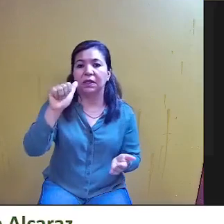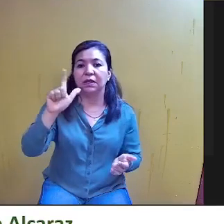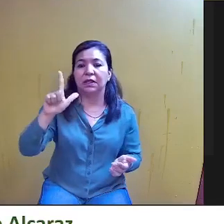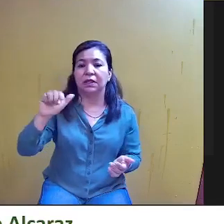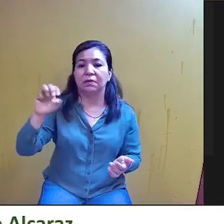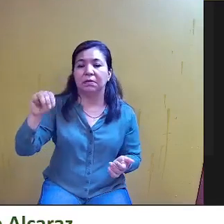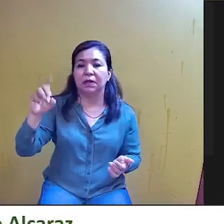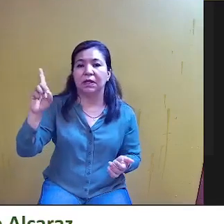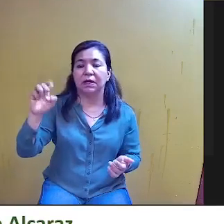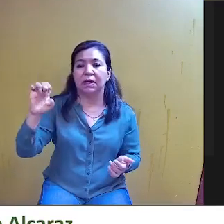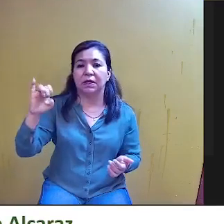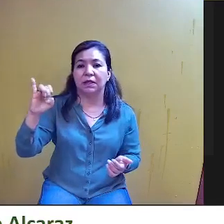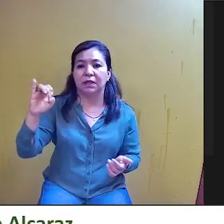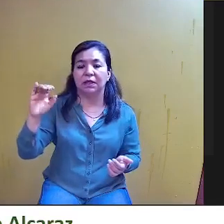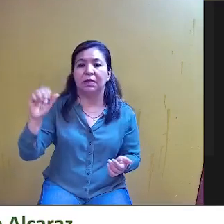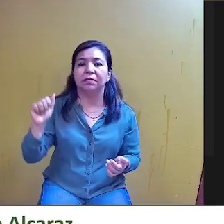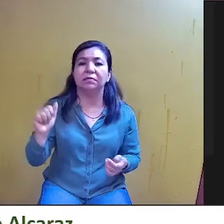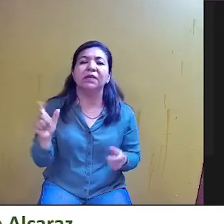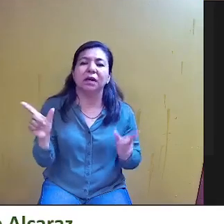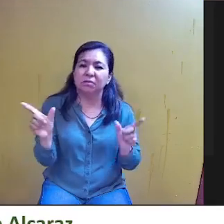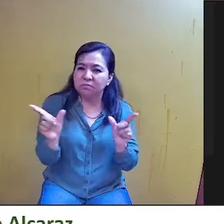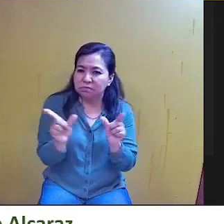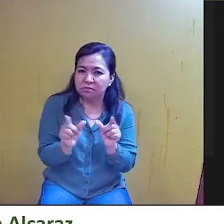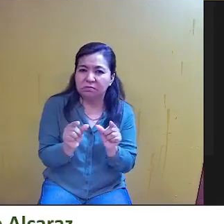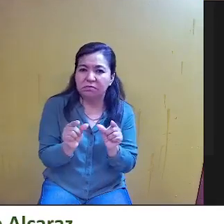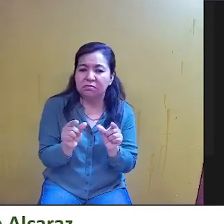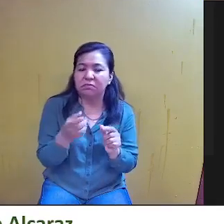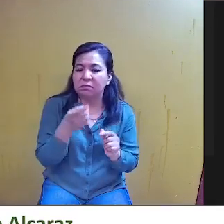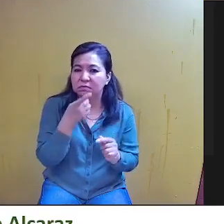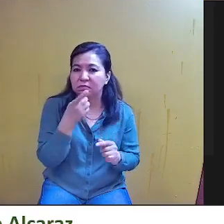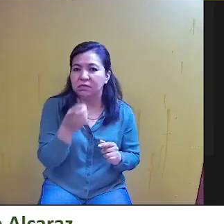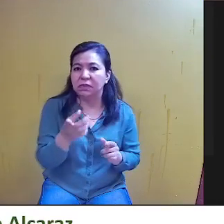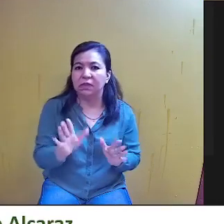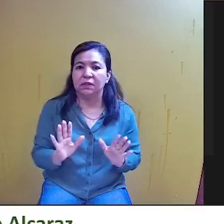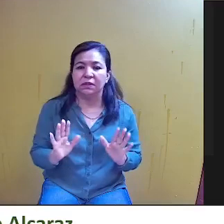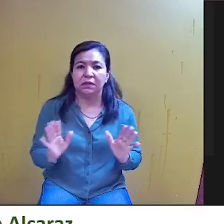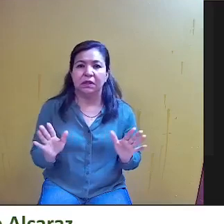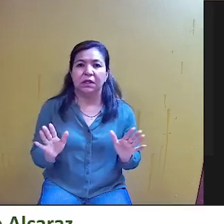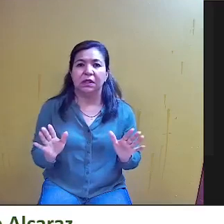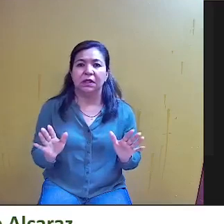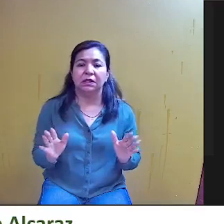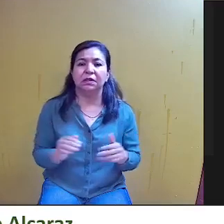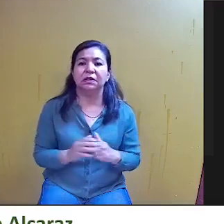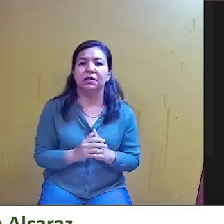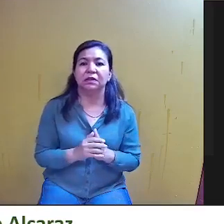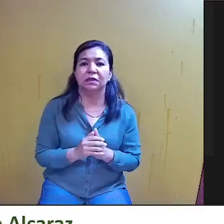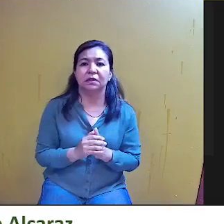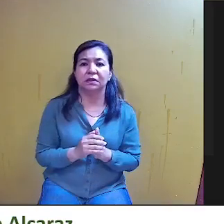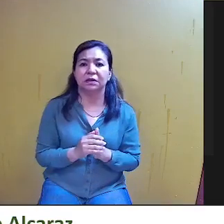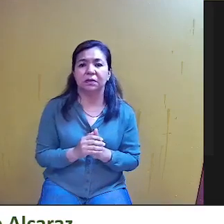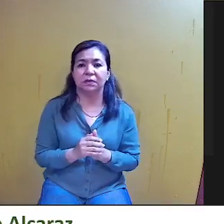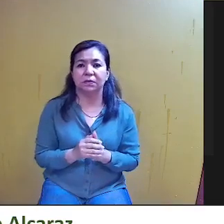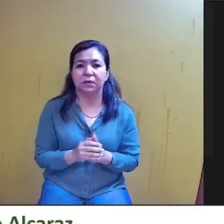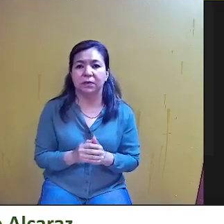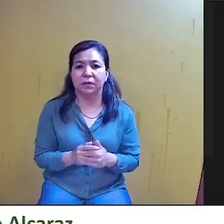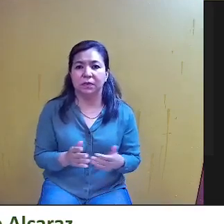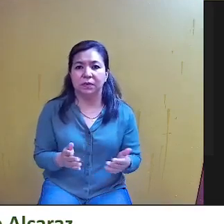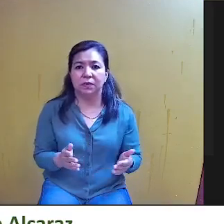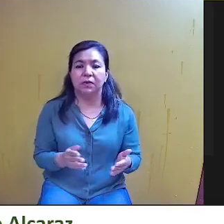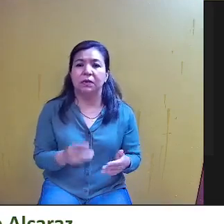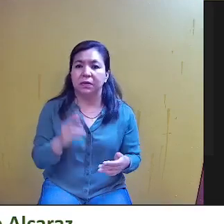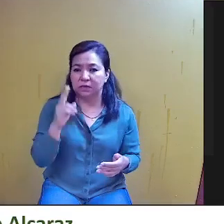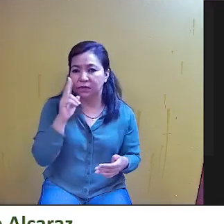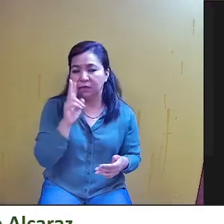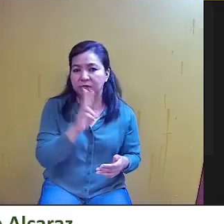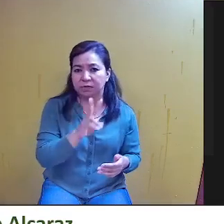presidenta. Seré muy breve, dado que la cuenta ya ha